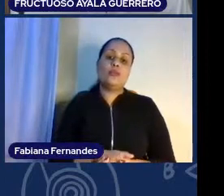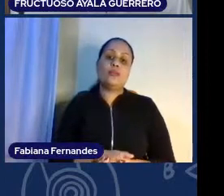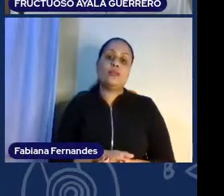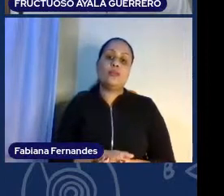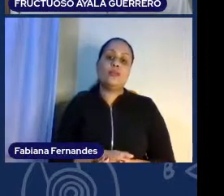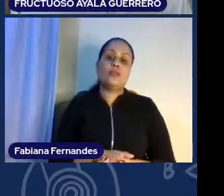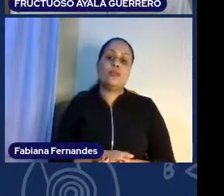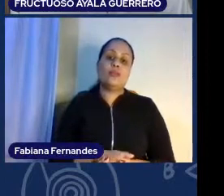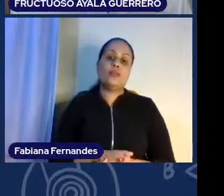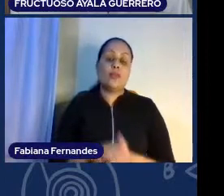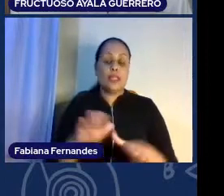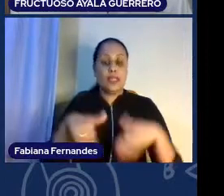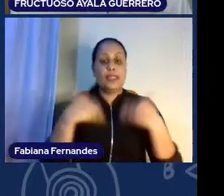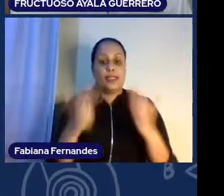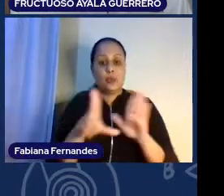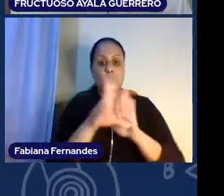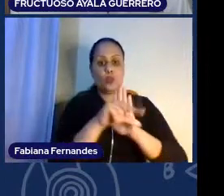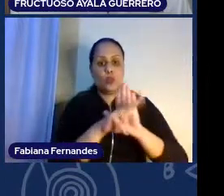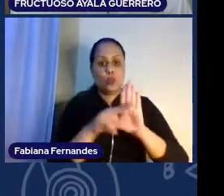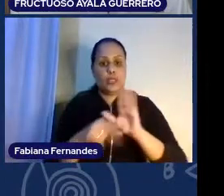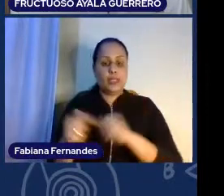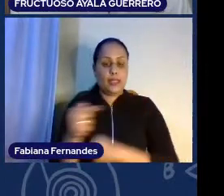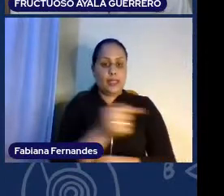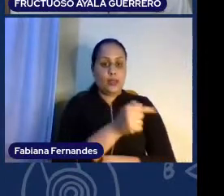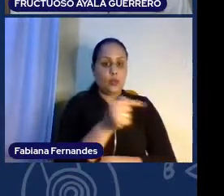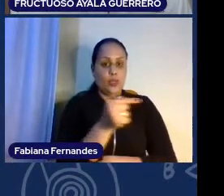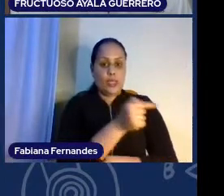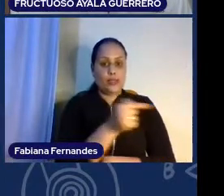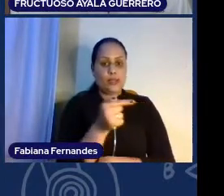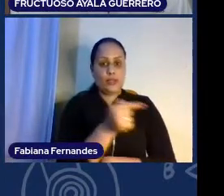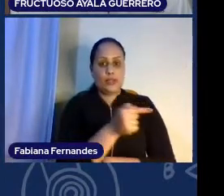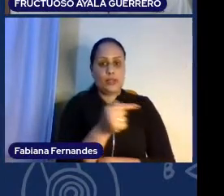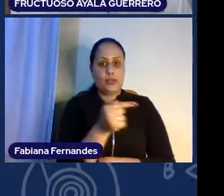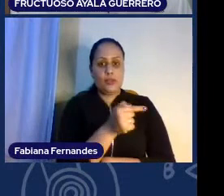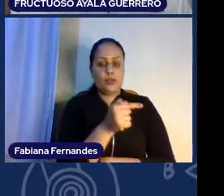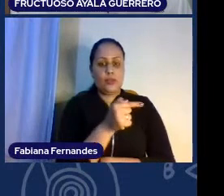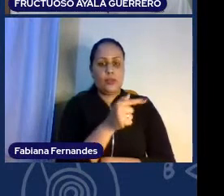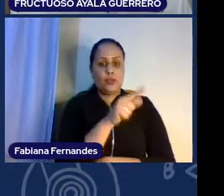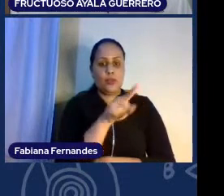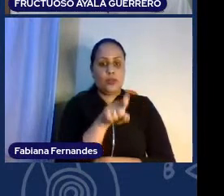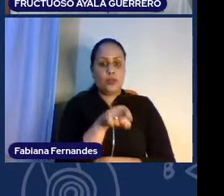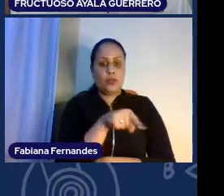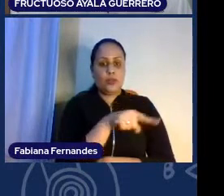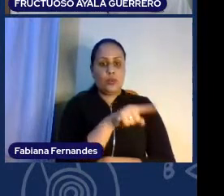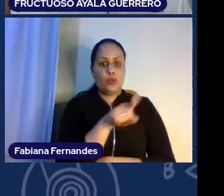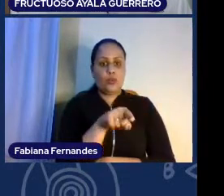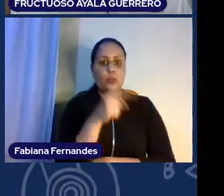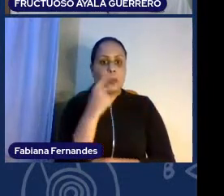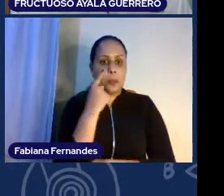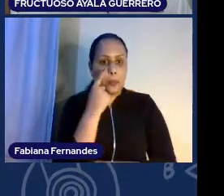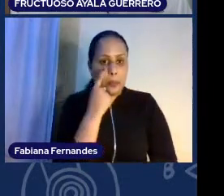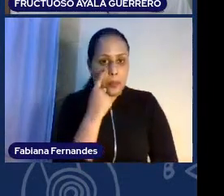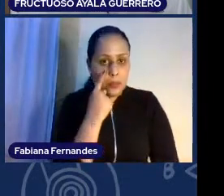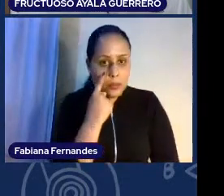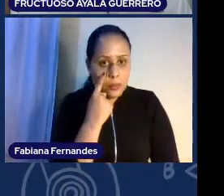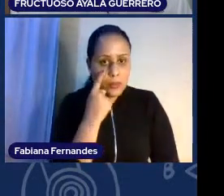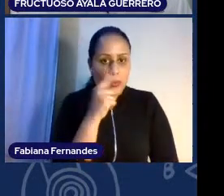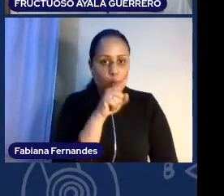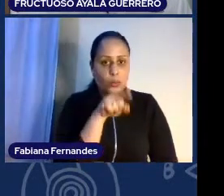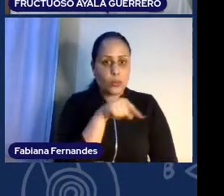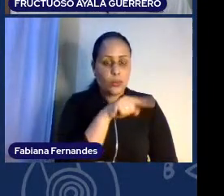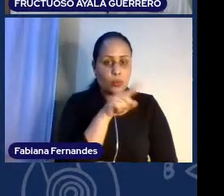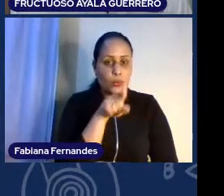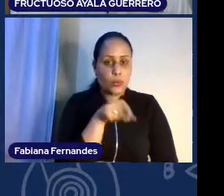aquí en este esquema, aquí está el globo ocular, y en el fondo del